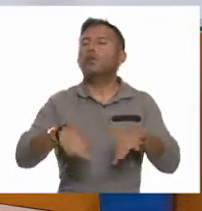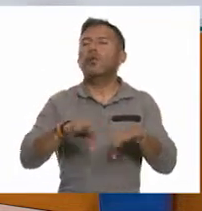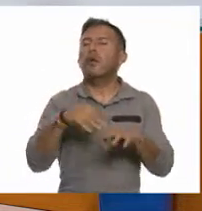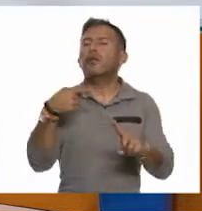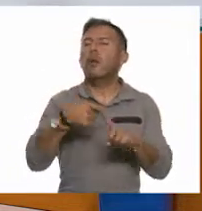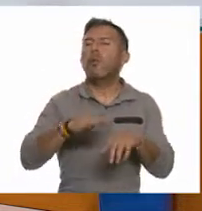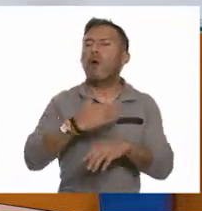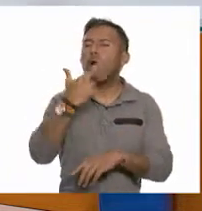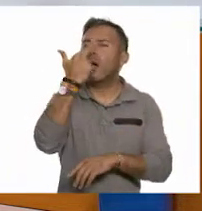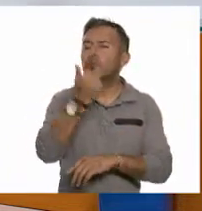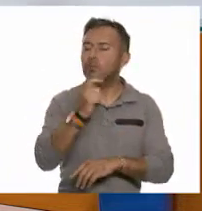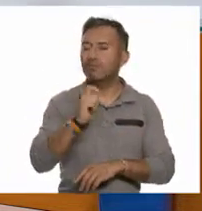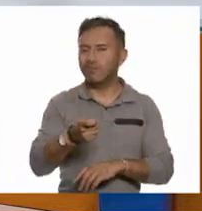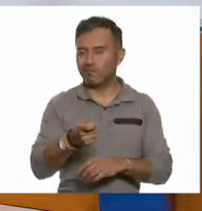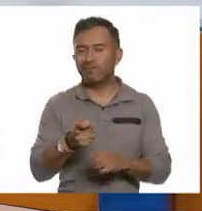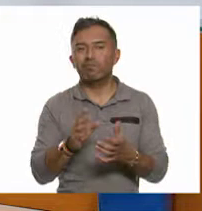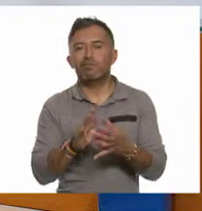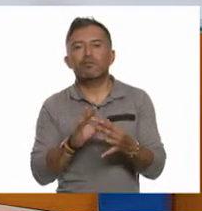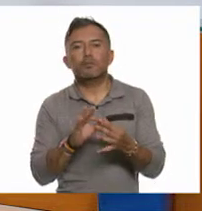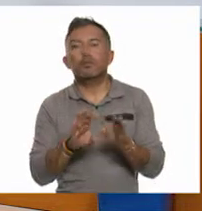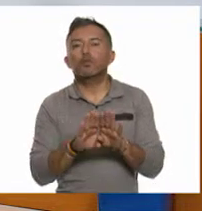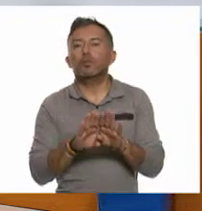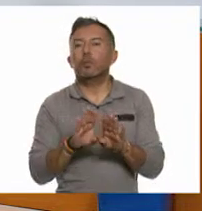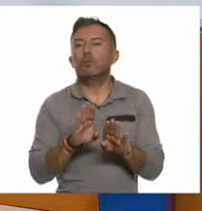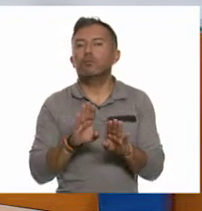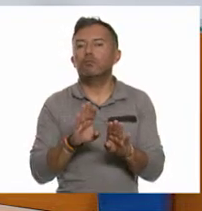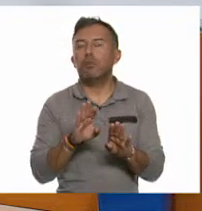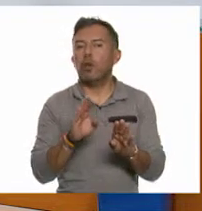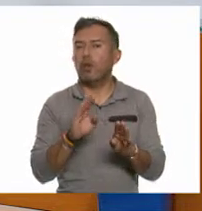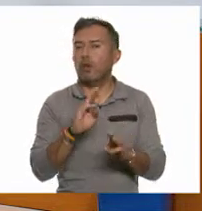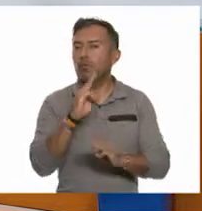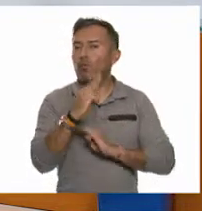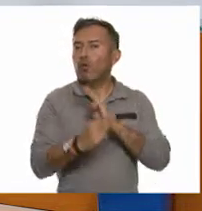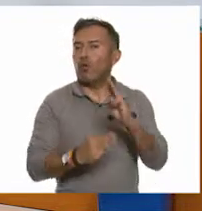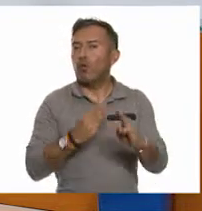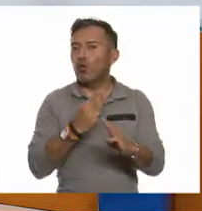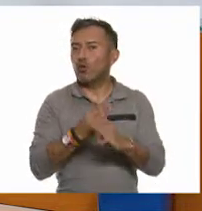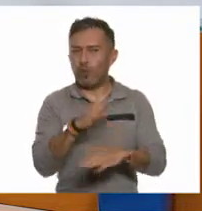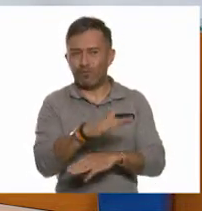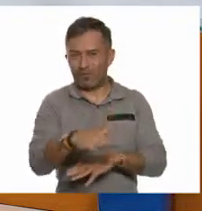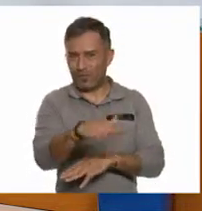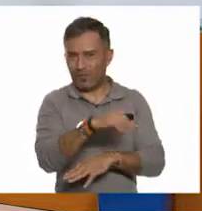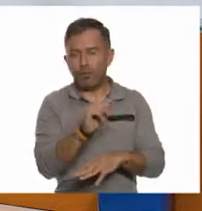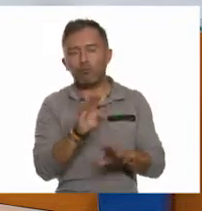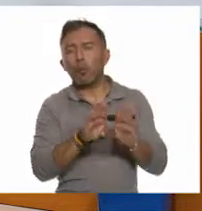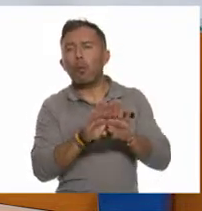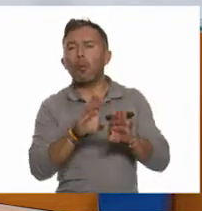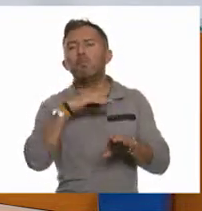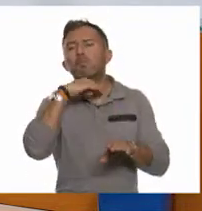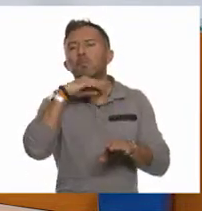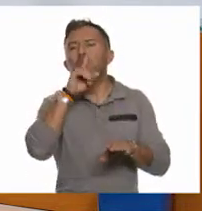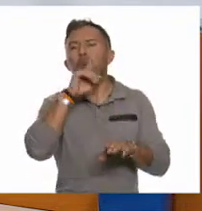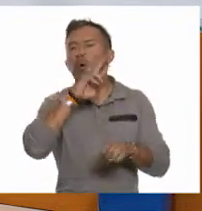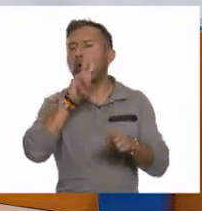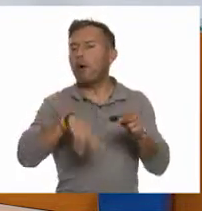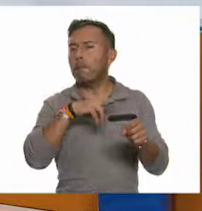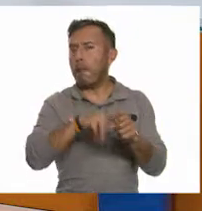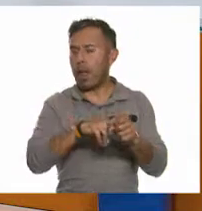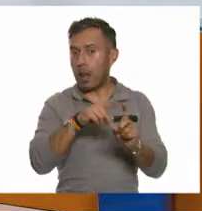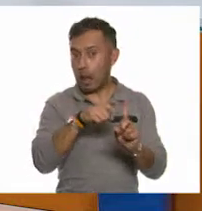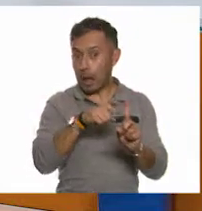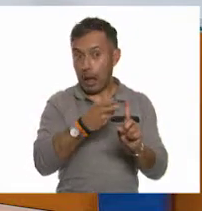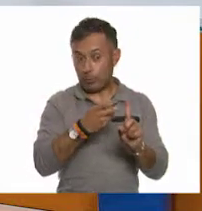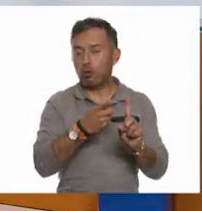fíjate que se habla de una cierta normalidad en ese mundo que habla el cuento. Esa normalidad posteriormente va a